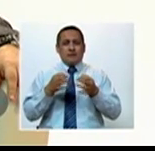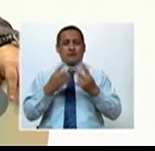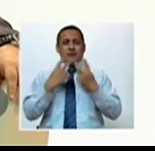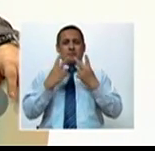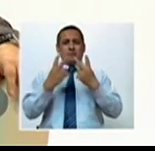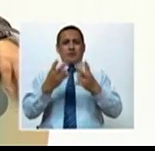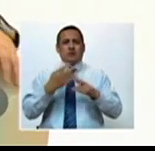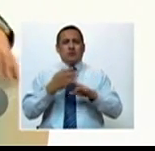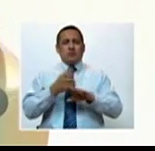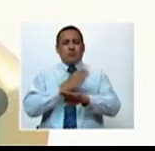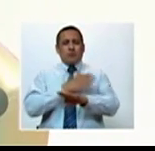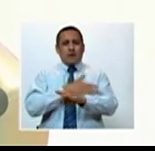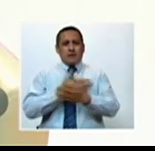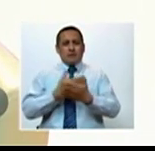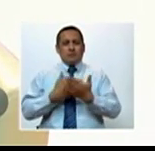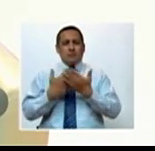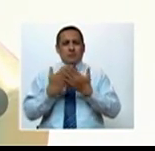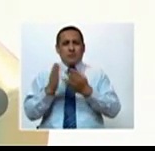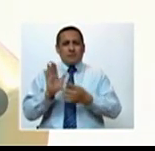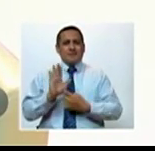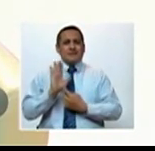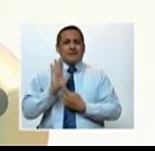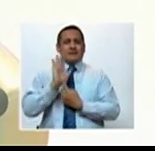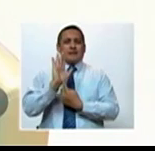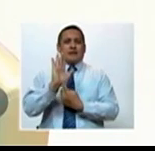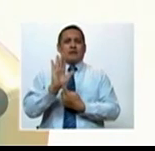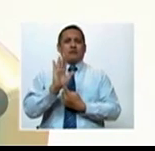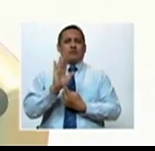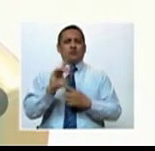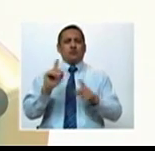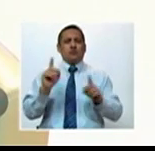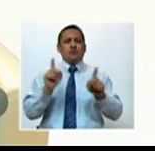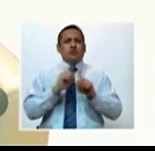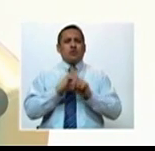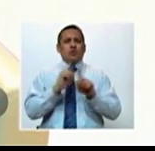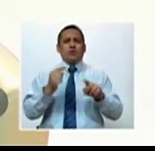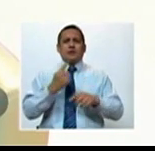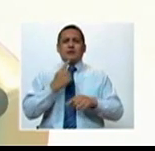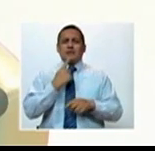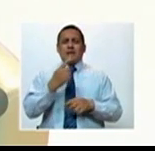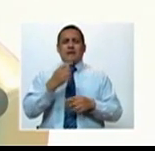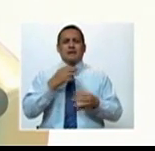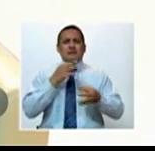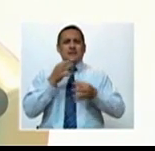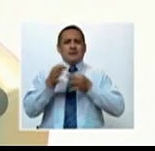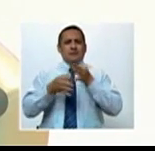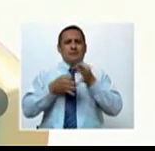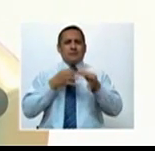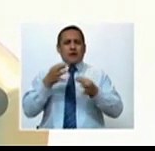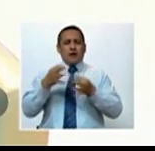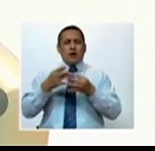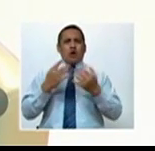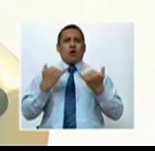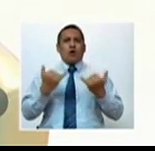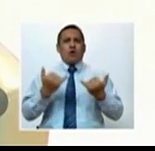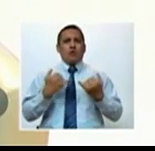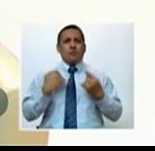como previamente establecidos. Entonces, no estamos hablando hoy